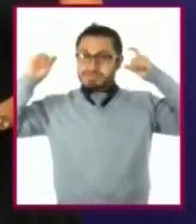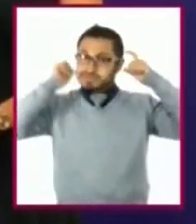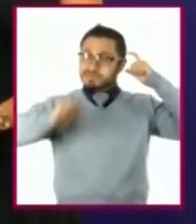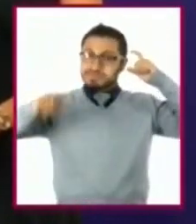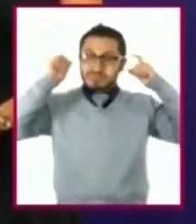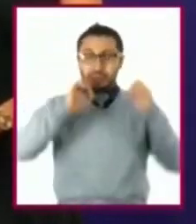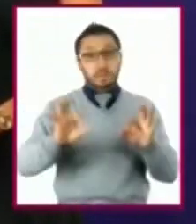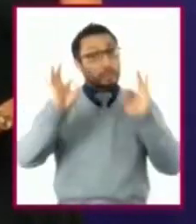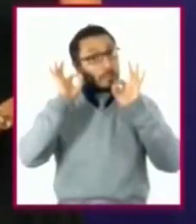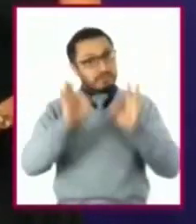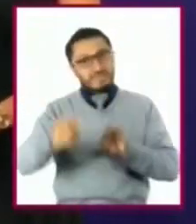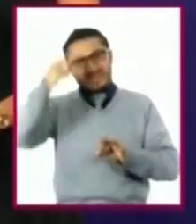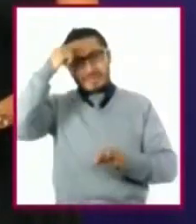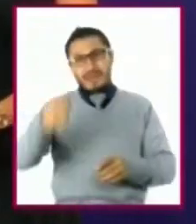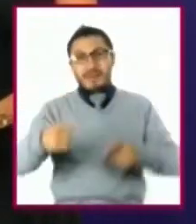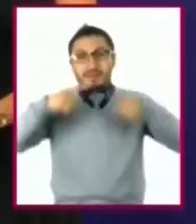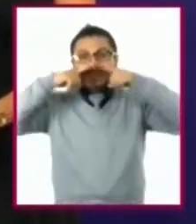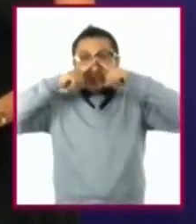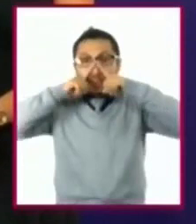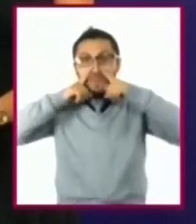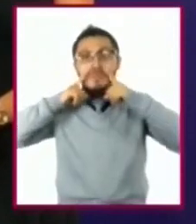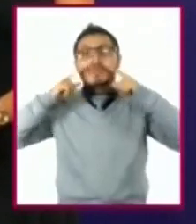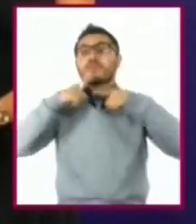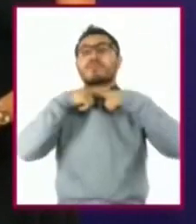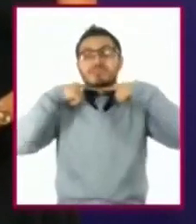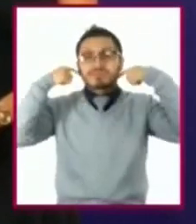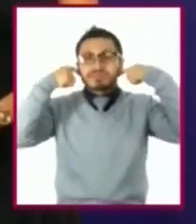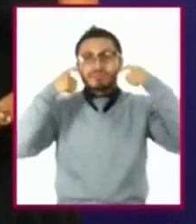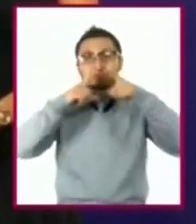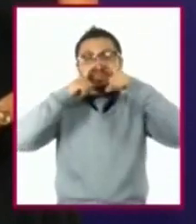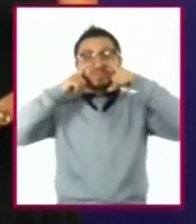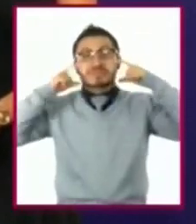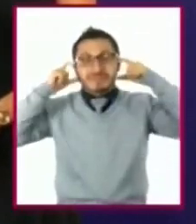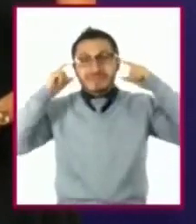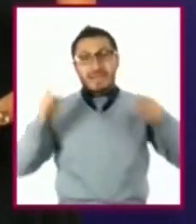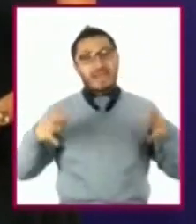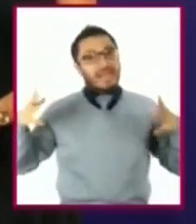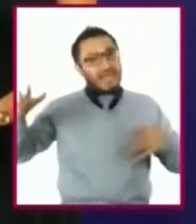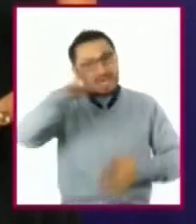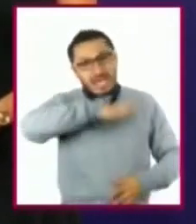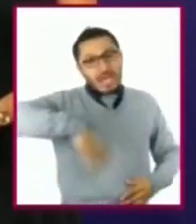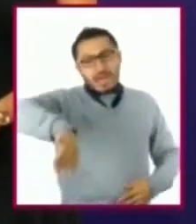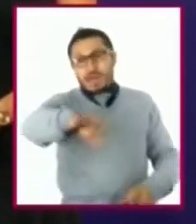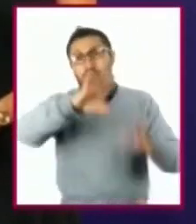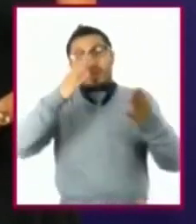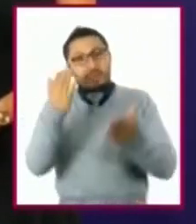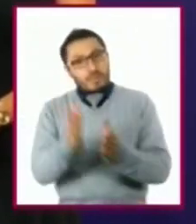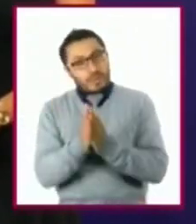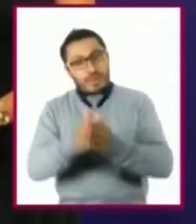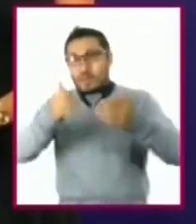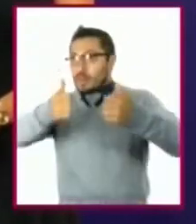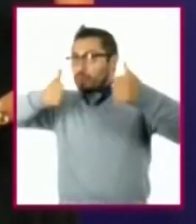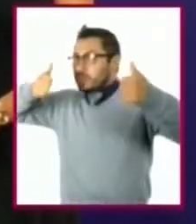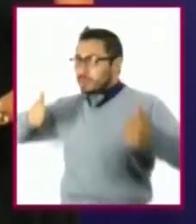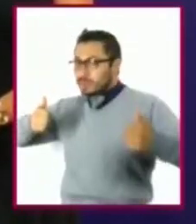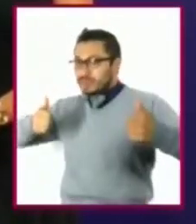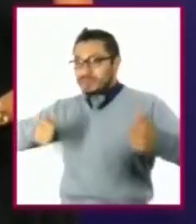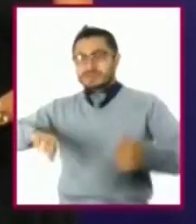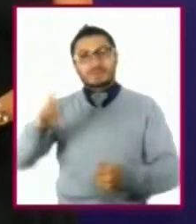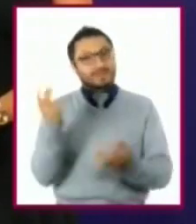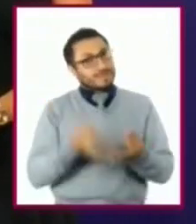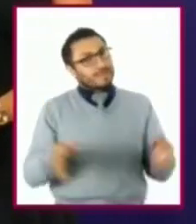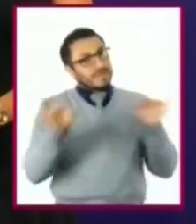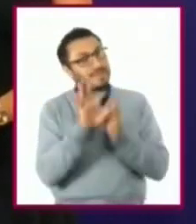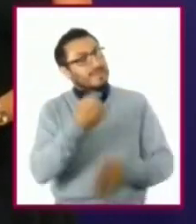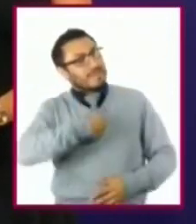adecuadamente de forma que cubra nuestra nariz y boca. Y aunque juntos, guardar y pedir la sana distancia. La salud es primero,